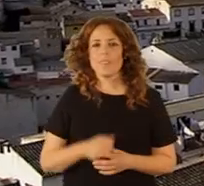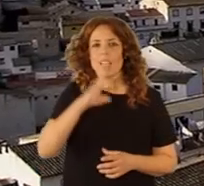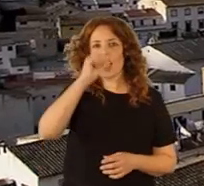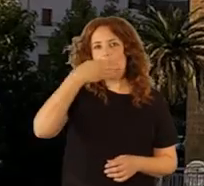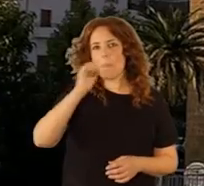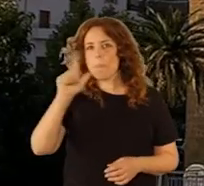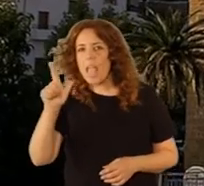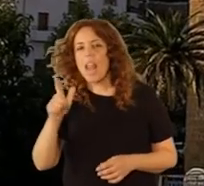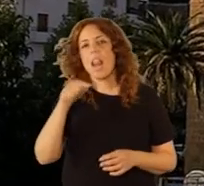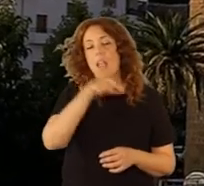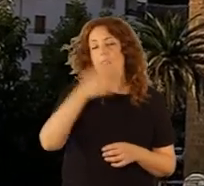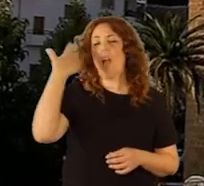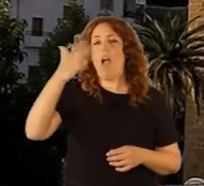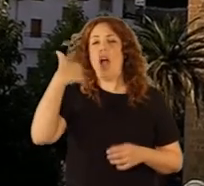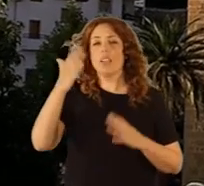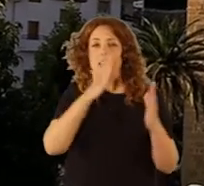visitante